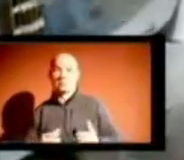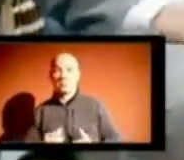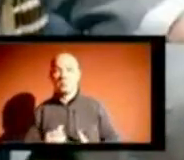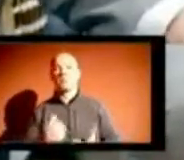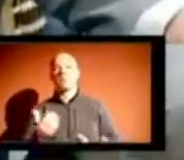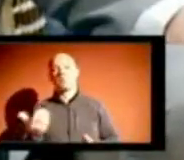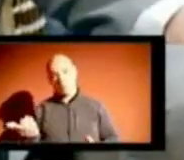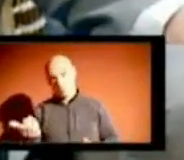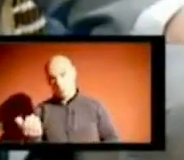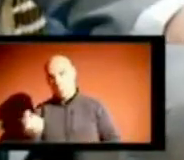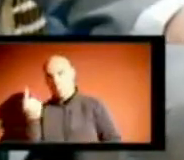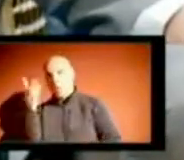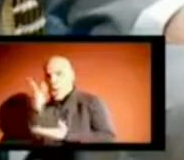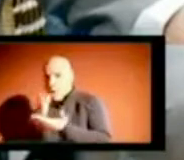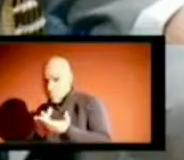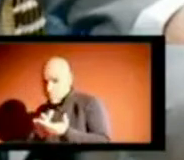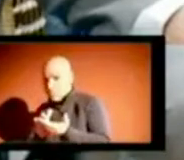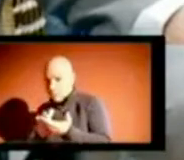momento uno pudiera